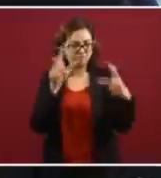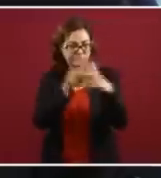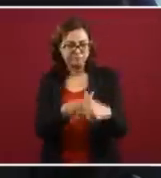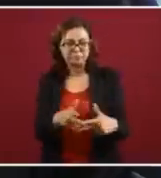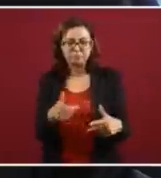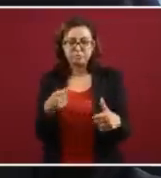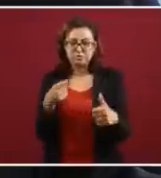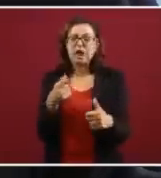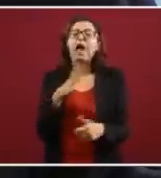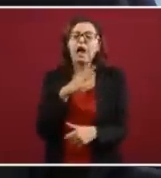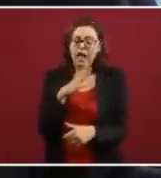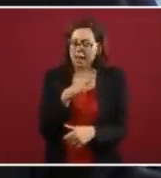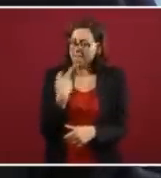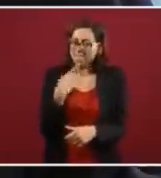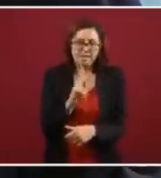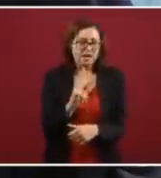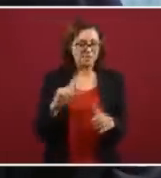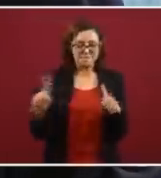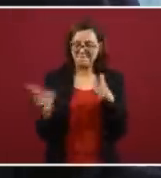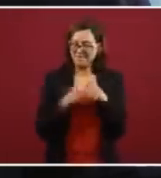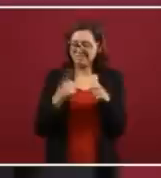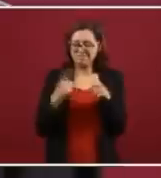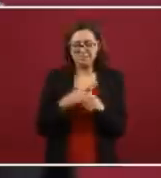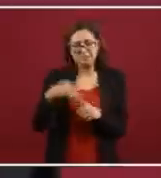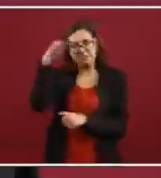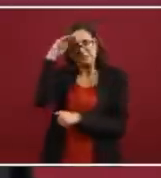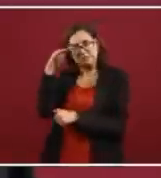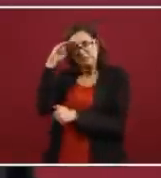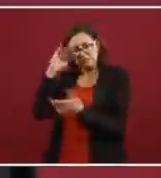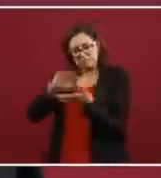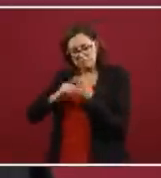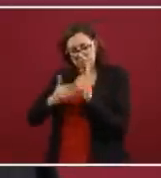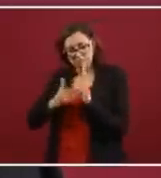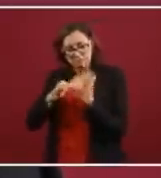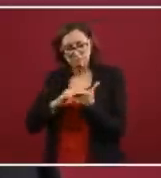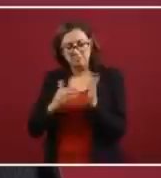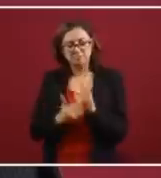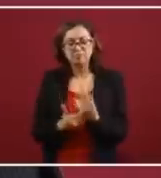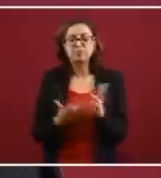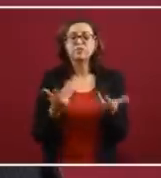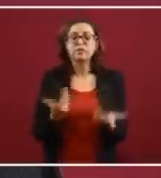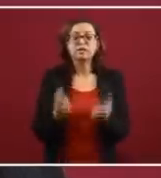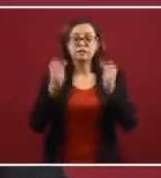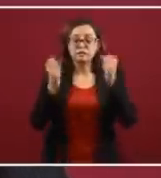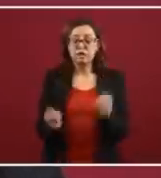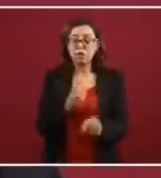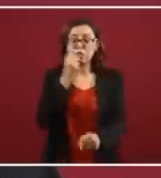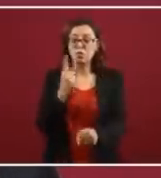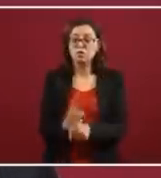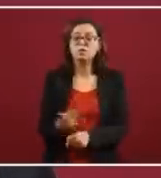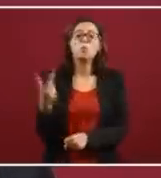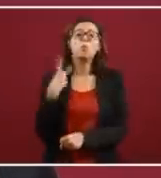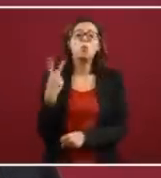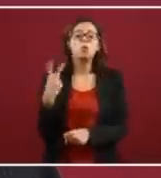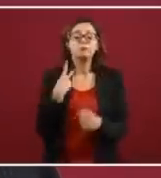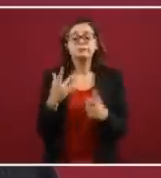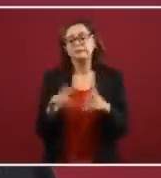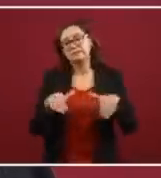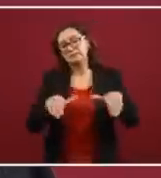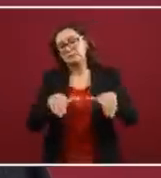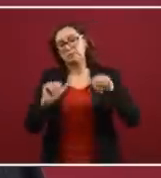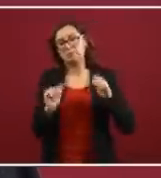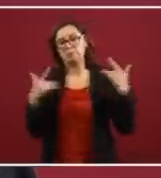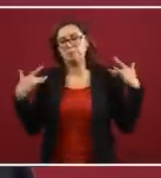manera prioritaria. La seguridad pública es un espacio de neutralidad política. Gracias a esta